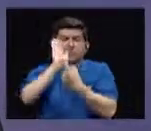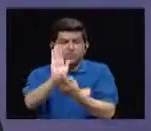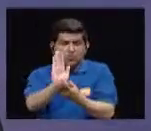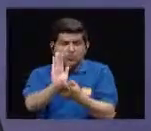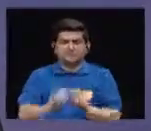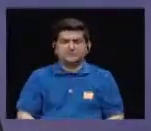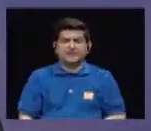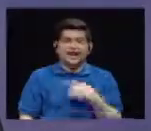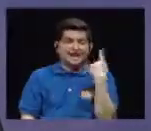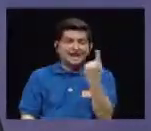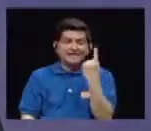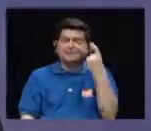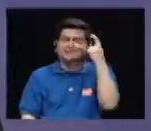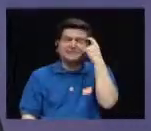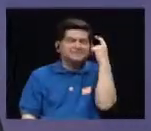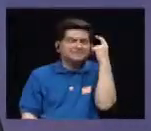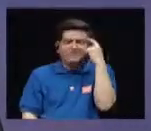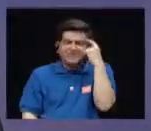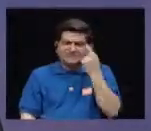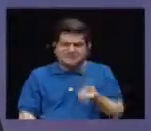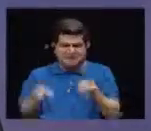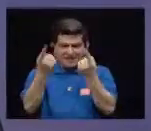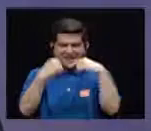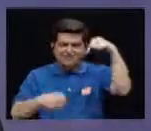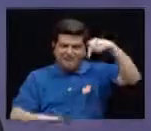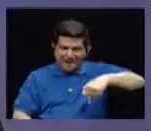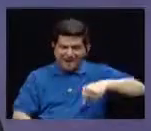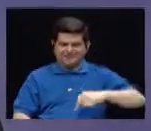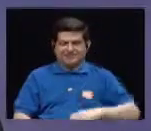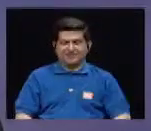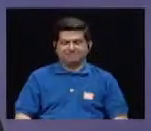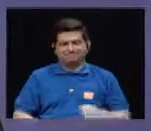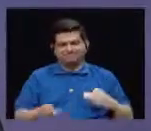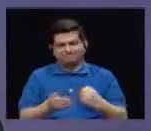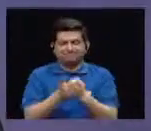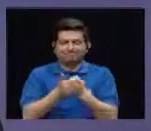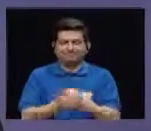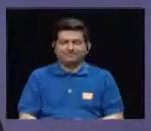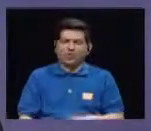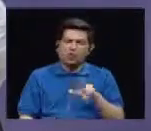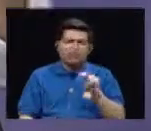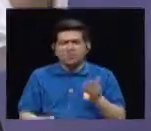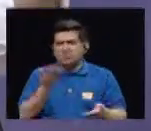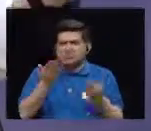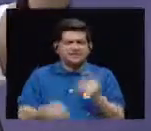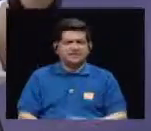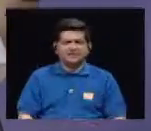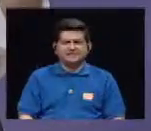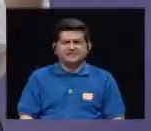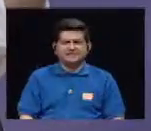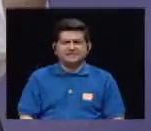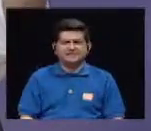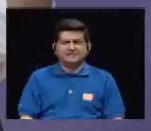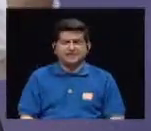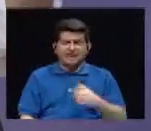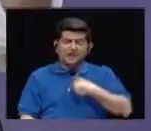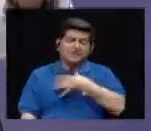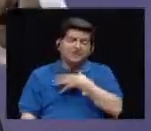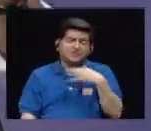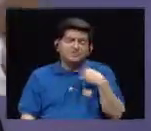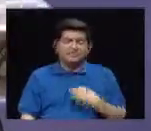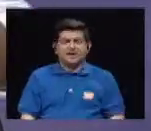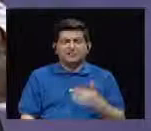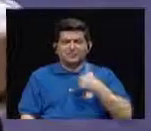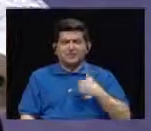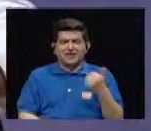el... O sea, siempre lo pensé en traerlo acá, ¿verdad? Desgraciadamente, no digo eso, pero me hubiera gustado